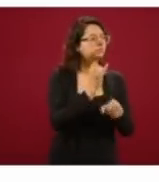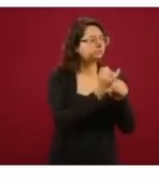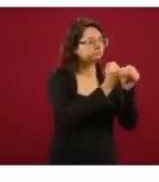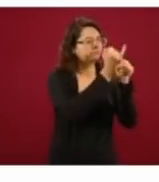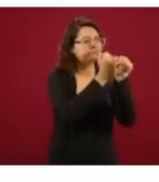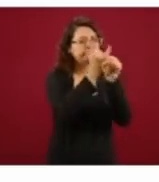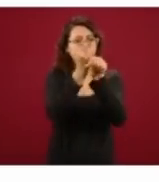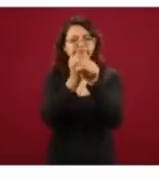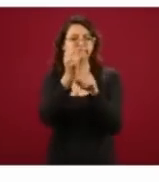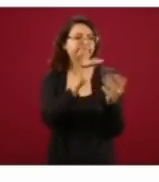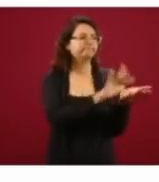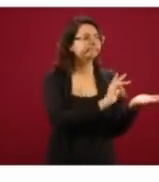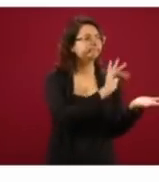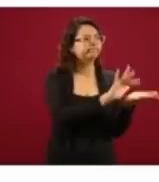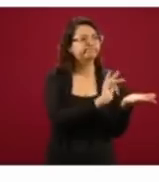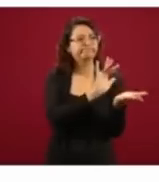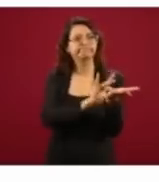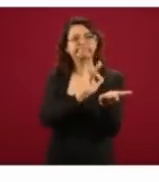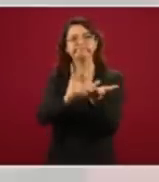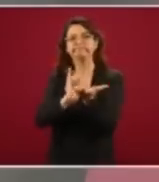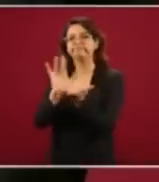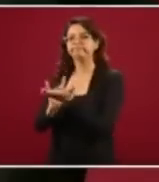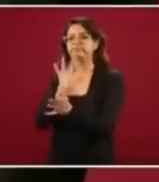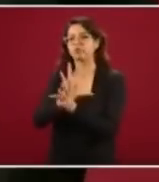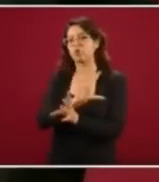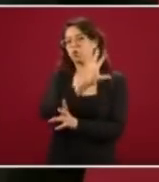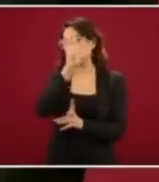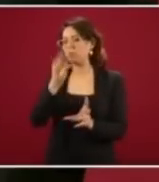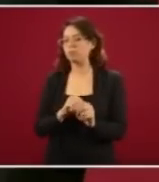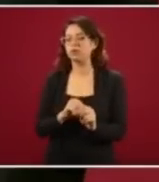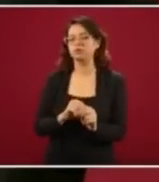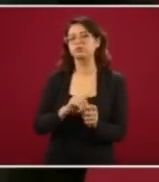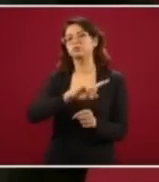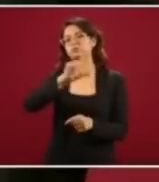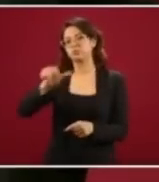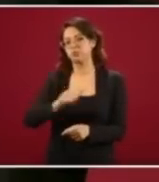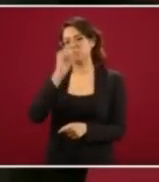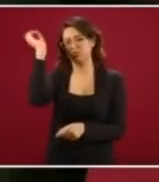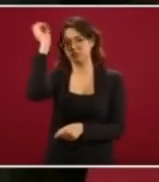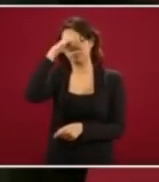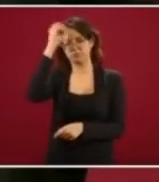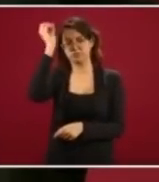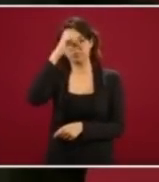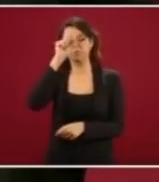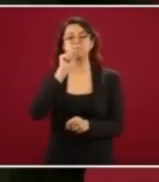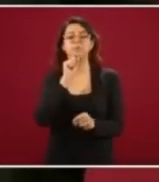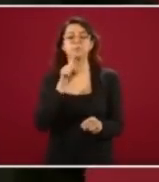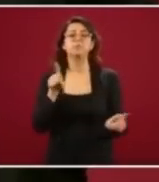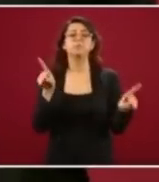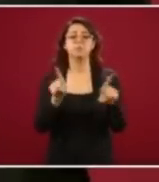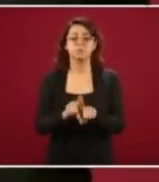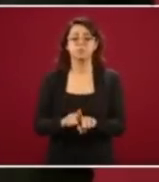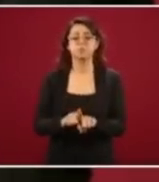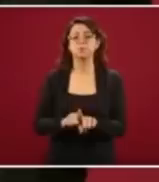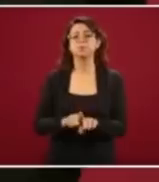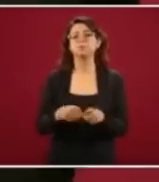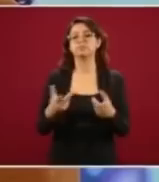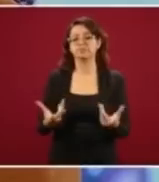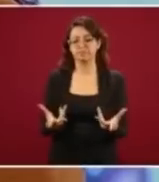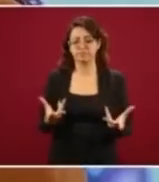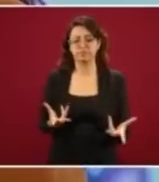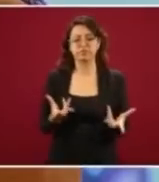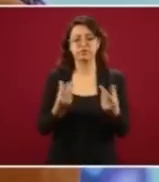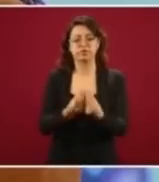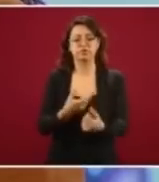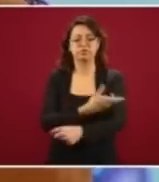la información útil para poder emitir su opinión. Además, se reunió con las